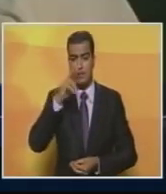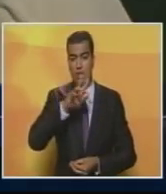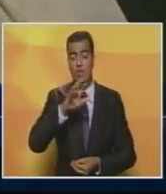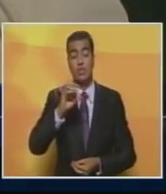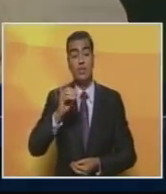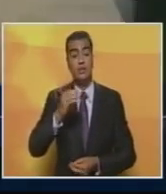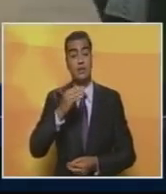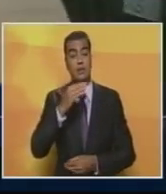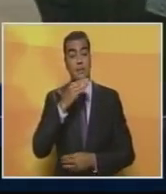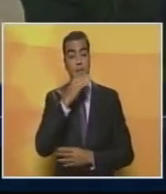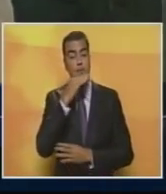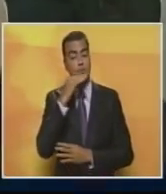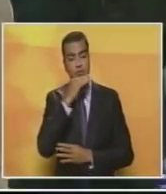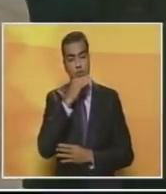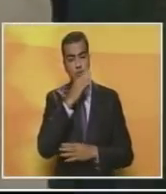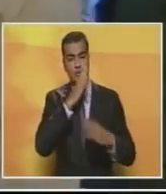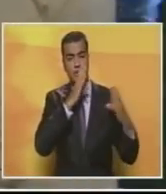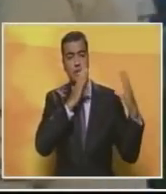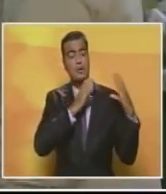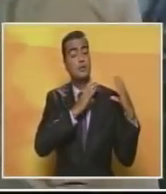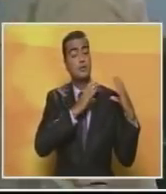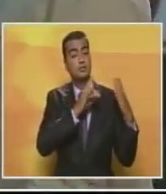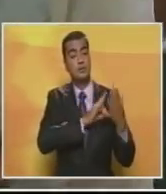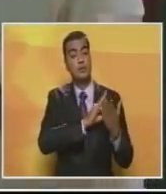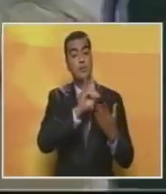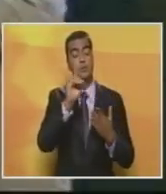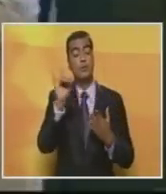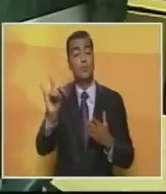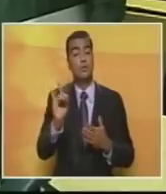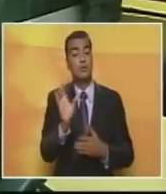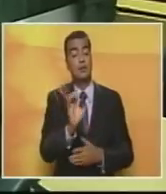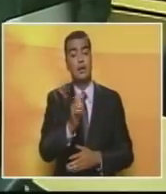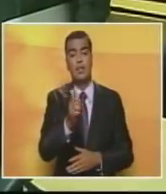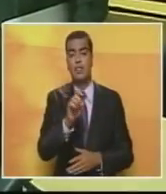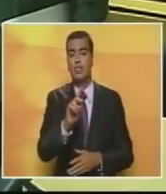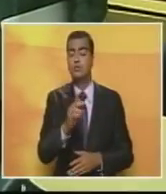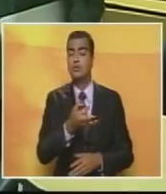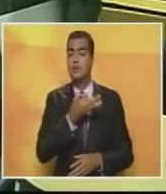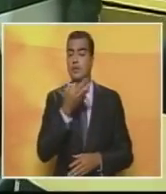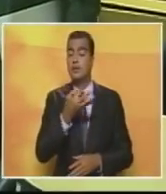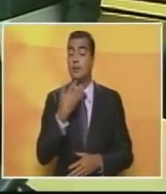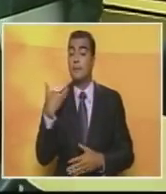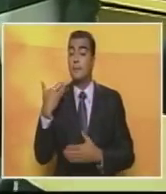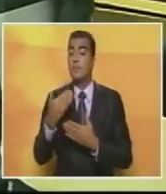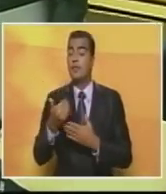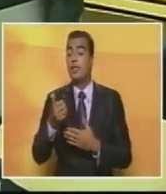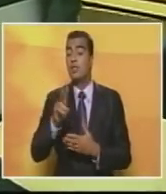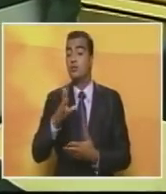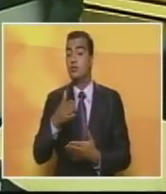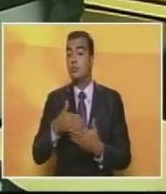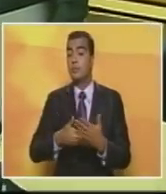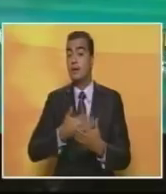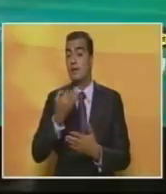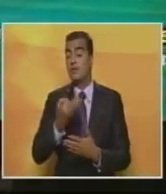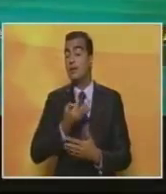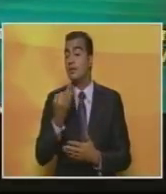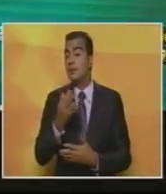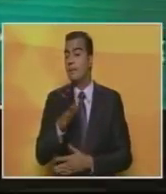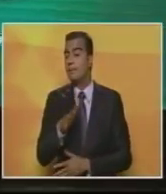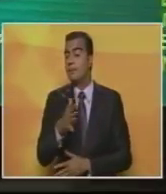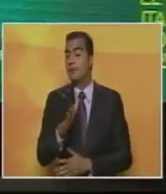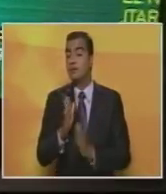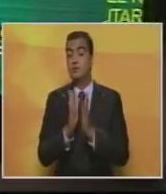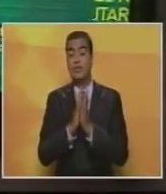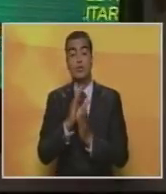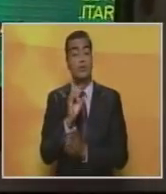30 de octubre. El cargamento habría salido del aeropuerto de Maiquetía a las 12 del mediodía, llegando a las 2:30 de la tarde aproximadamente a